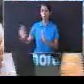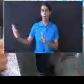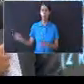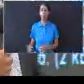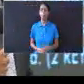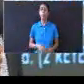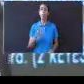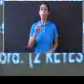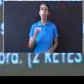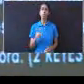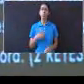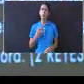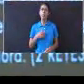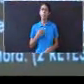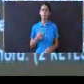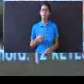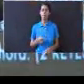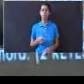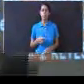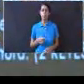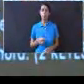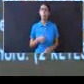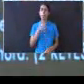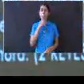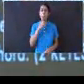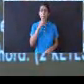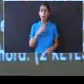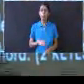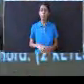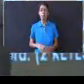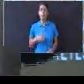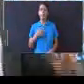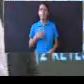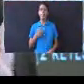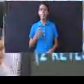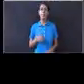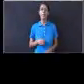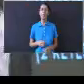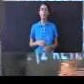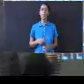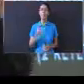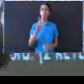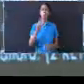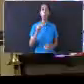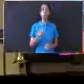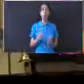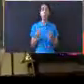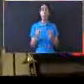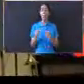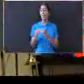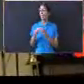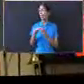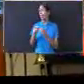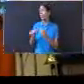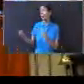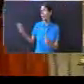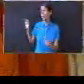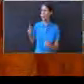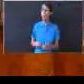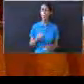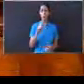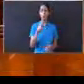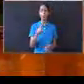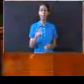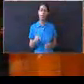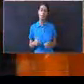No sentirse viejo. Sino sentir que no va a hacer cola. Y le va a ganar a todos los patojos que están ahí haciendo cola bien bravos. Y usted todo contento pasa.